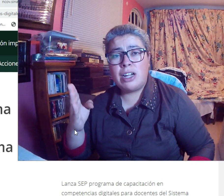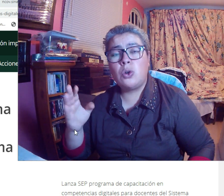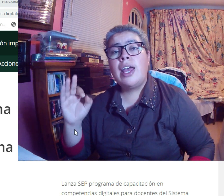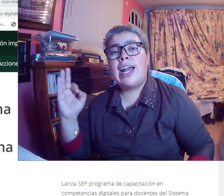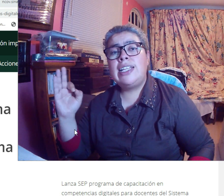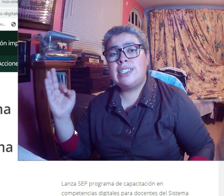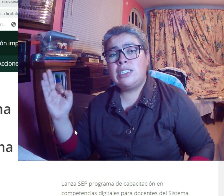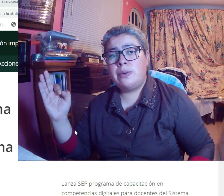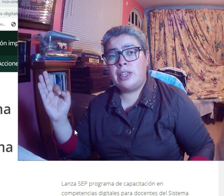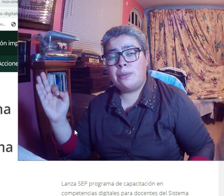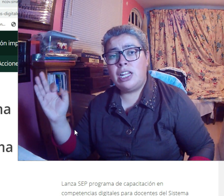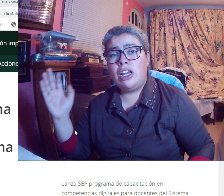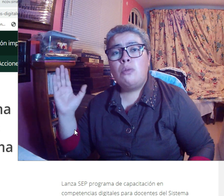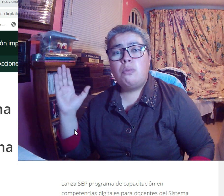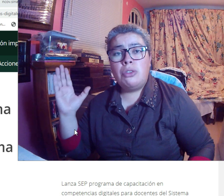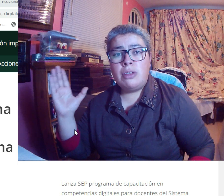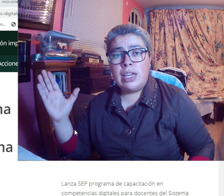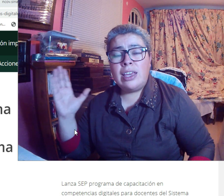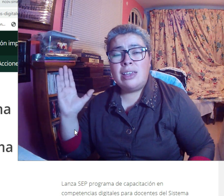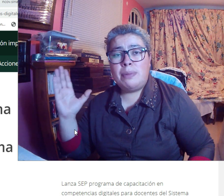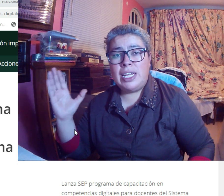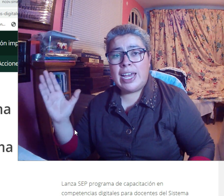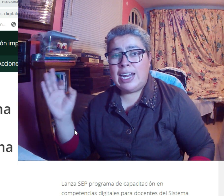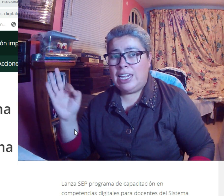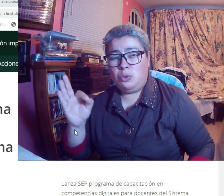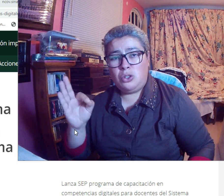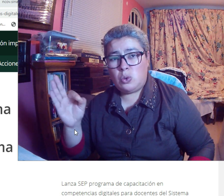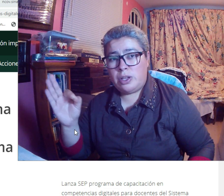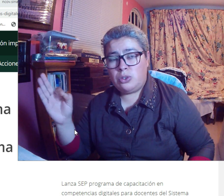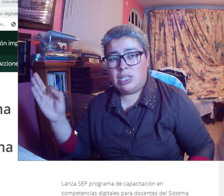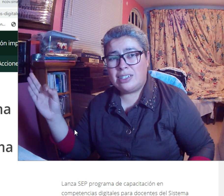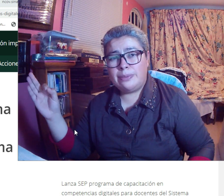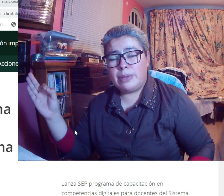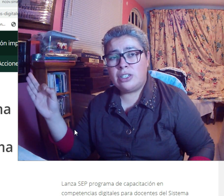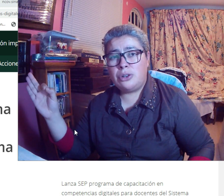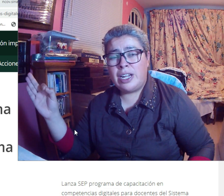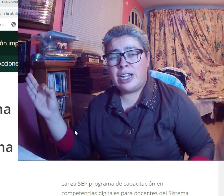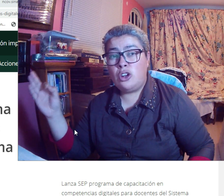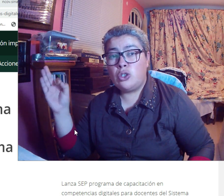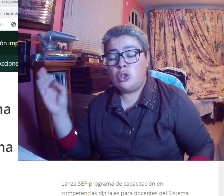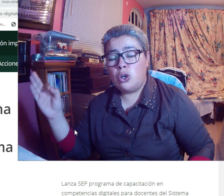de marzo al 19 de abril, podría implicar en unos cuantos días más,